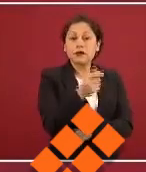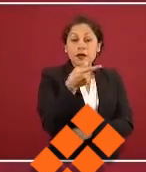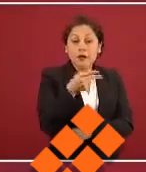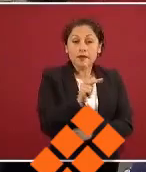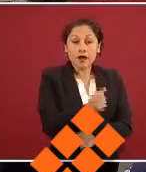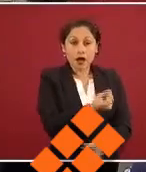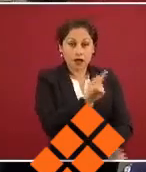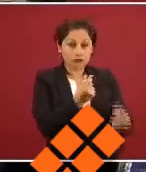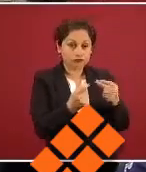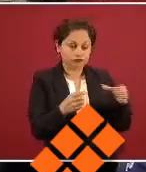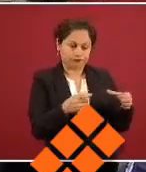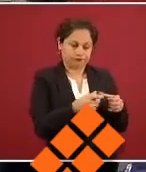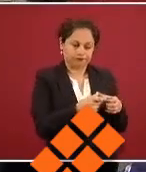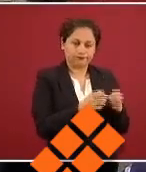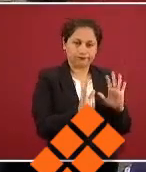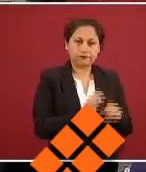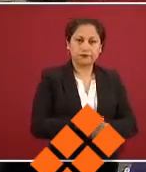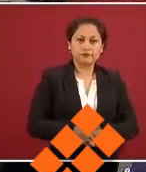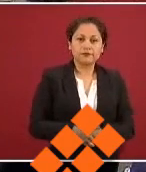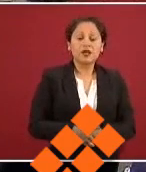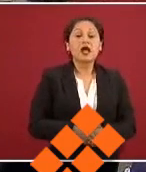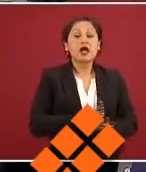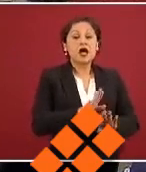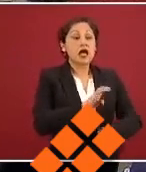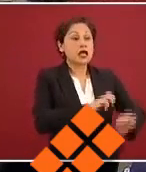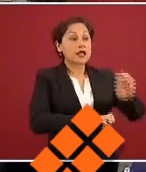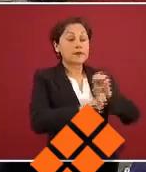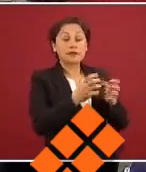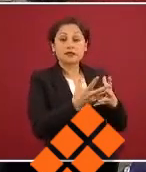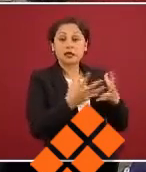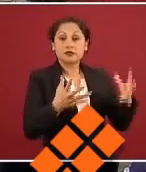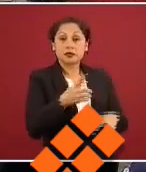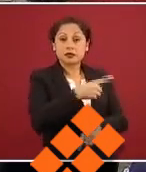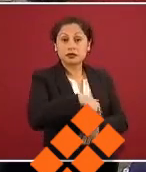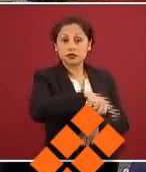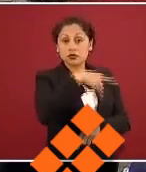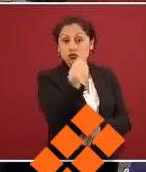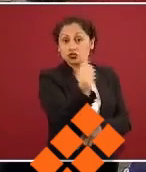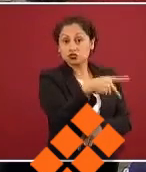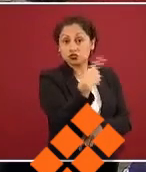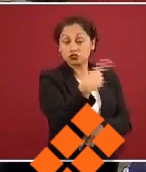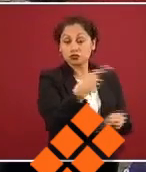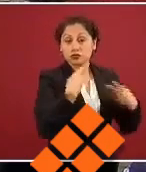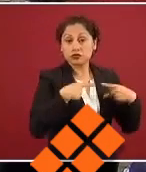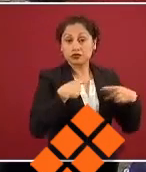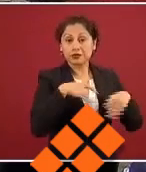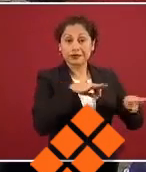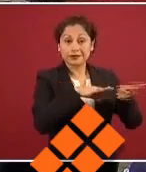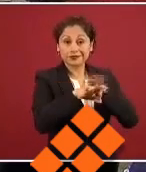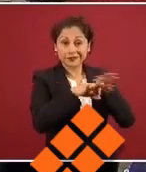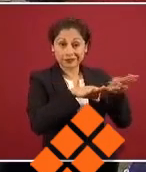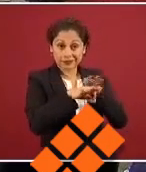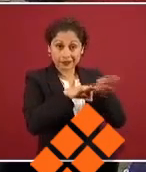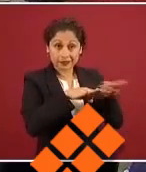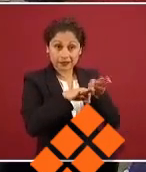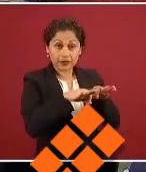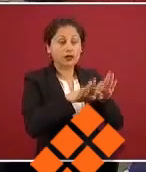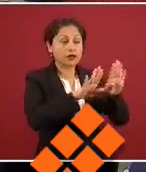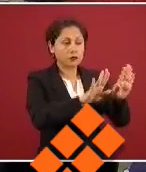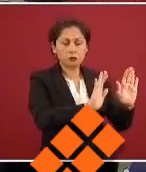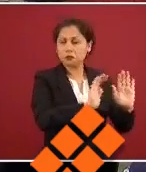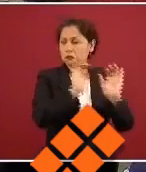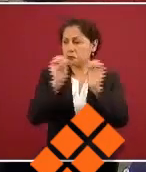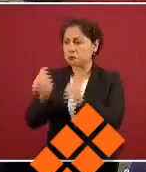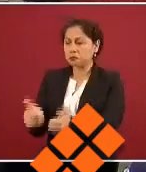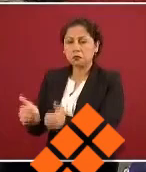El nuevo coronavirus COVID-19, más allá de la salud, tiene efectos secundarios y una parte es la pérdida del empleo formal en el país, que